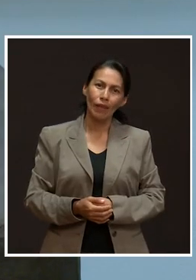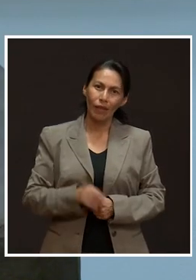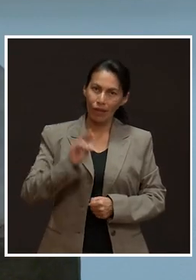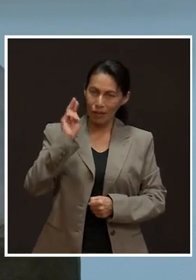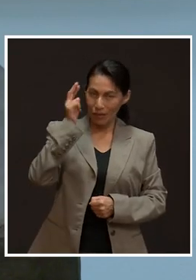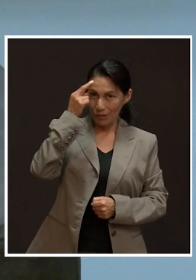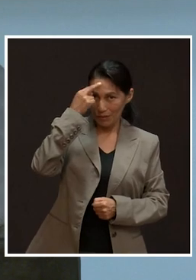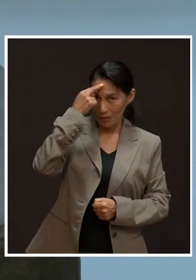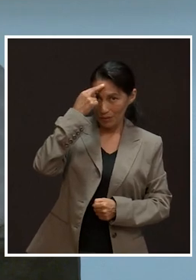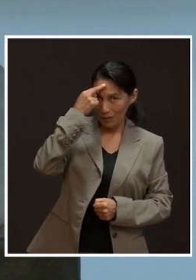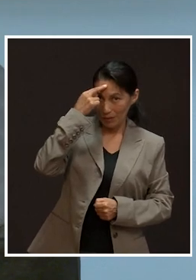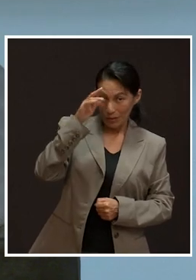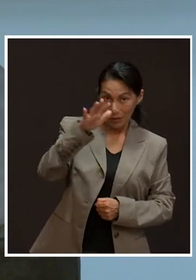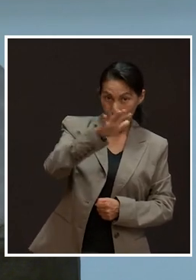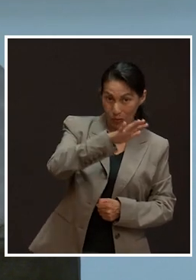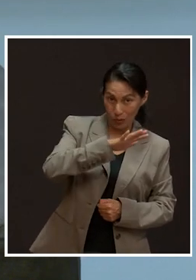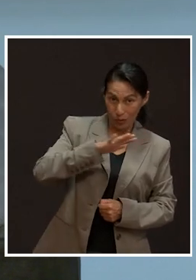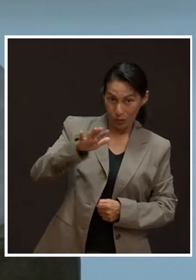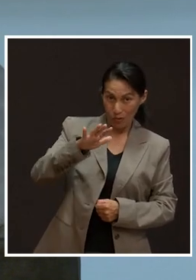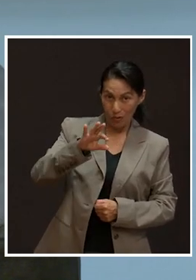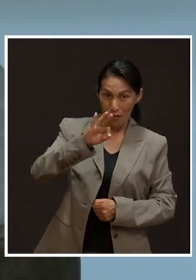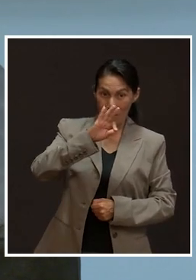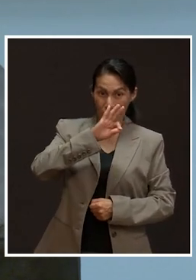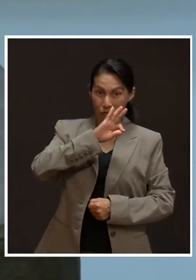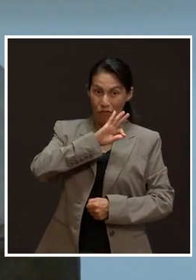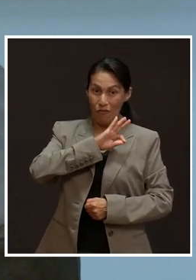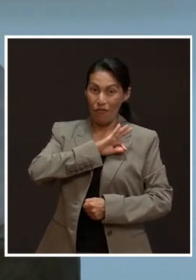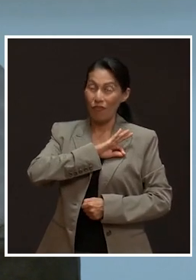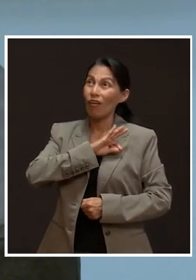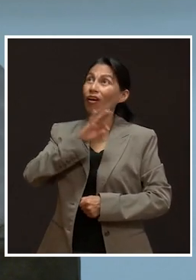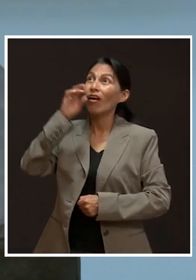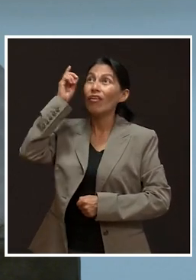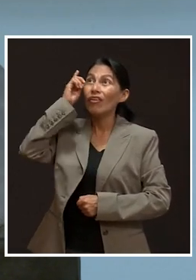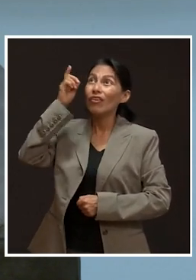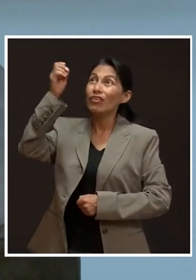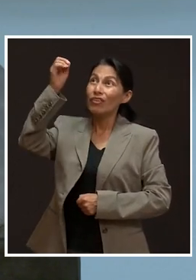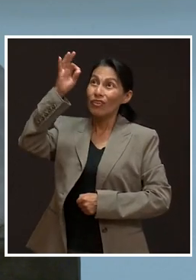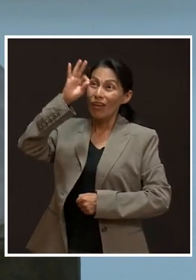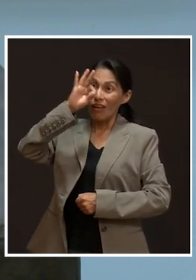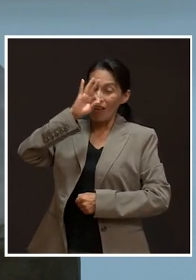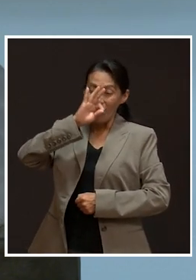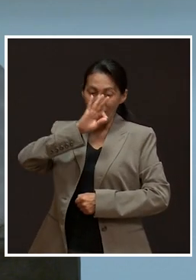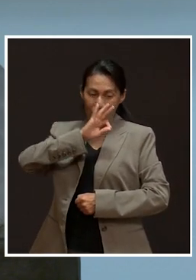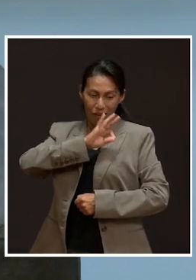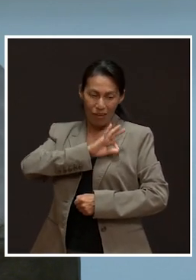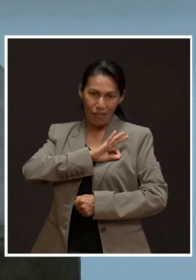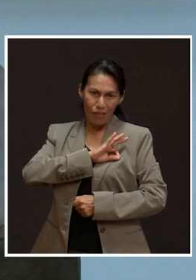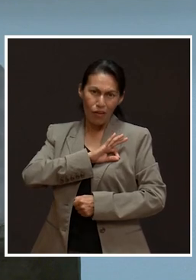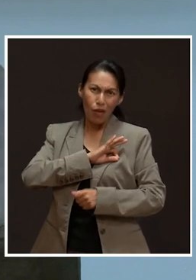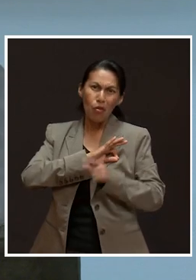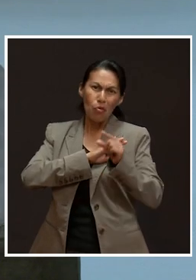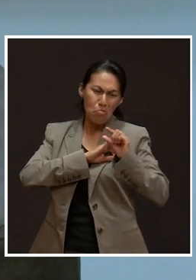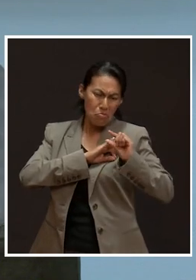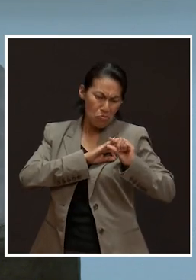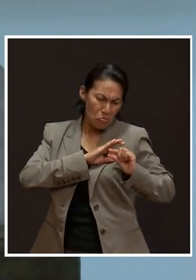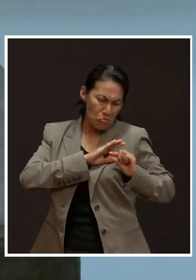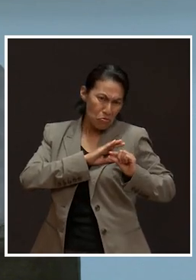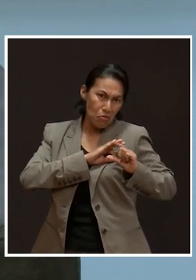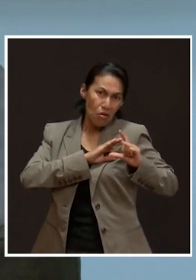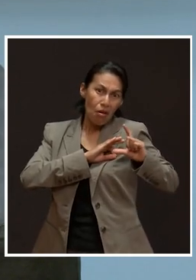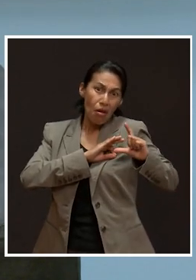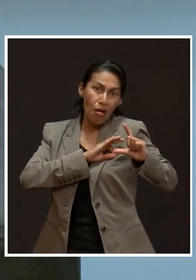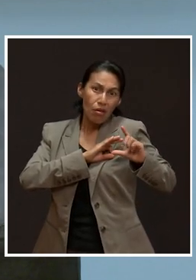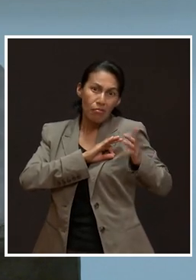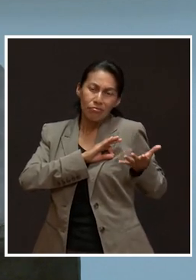acompañarnos en este programa. Recuerden ustedes, todos recibimos fe. Una